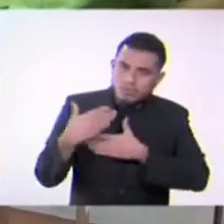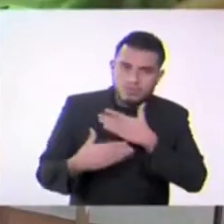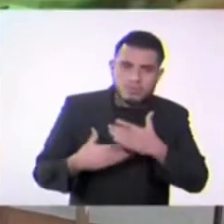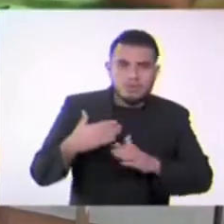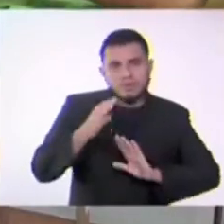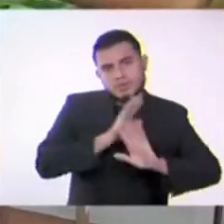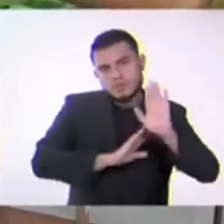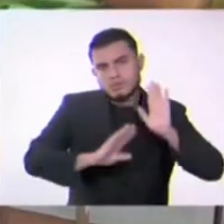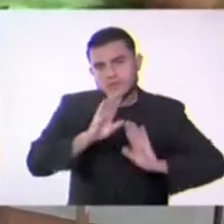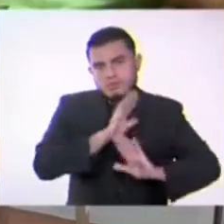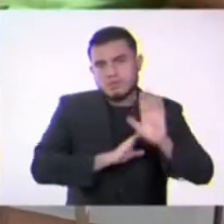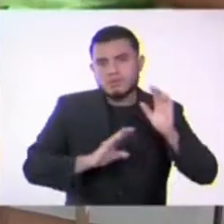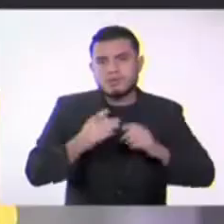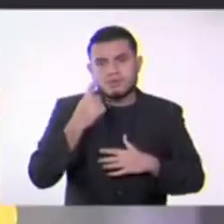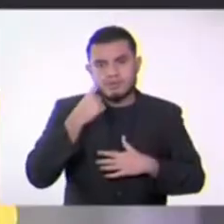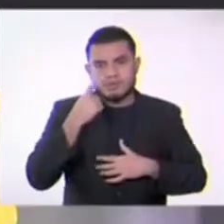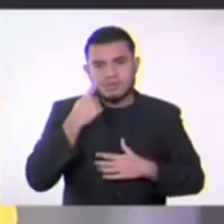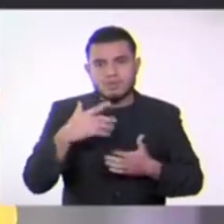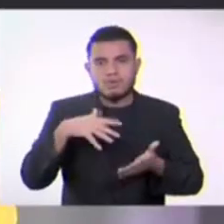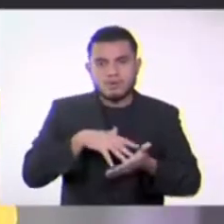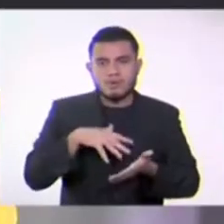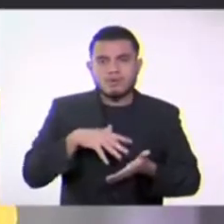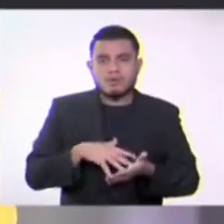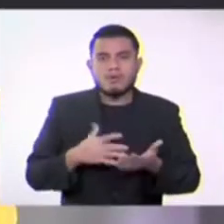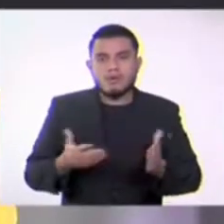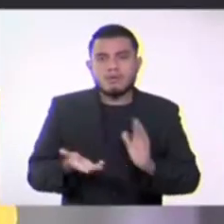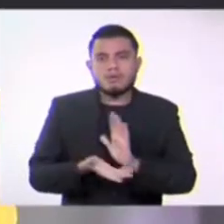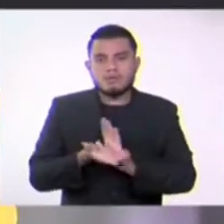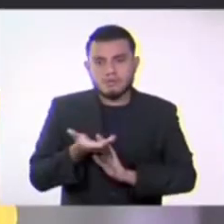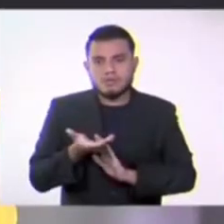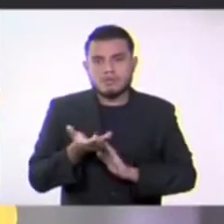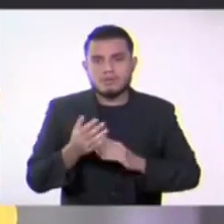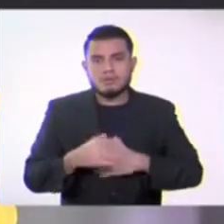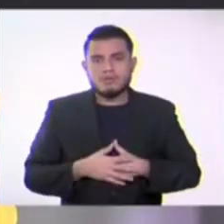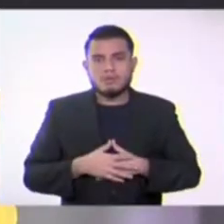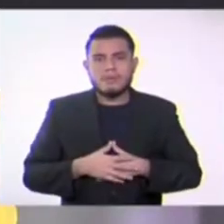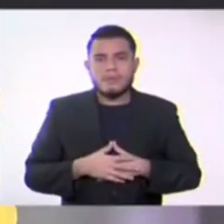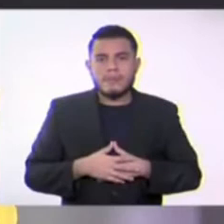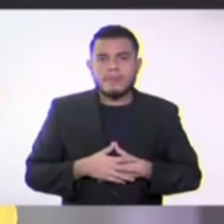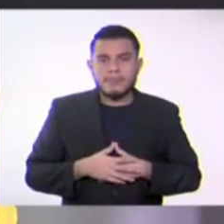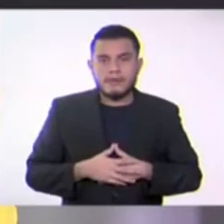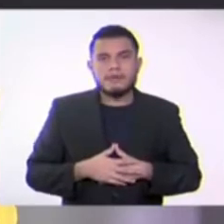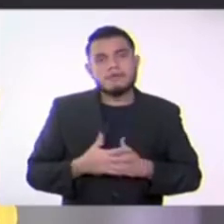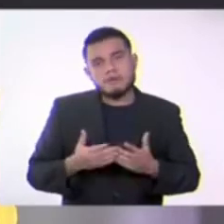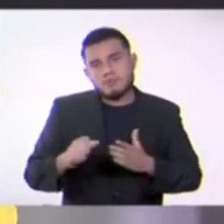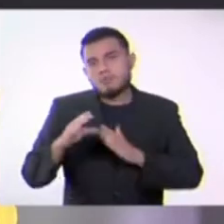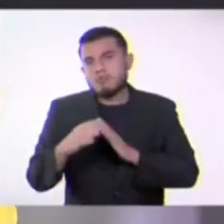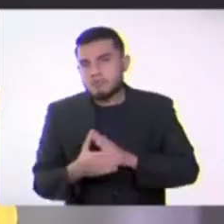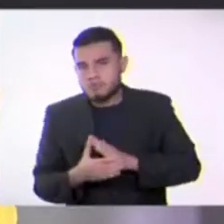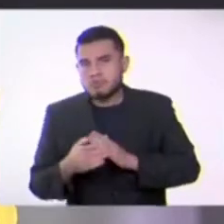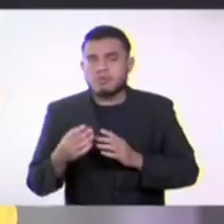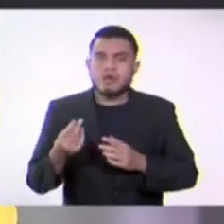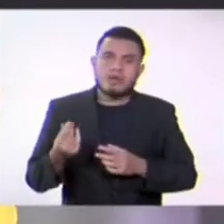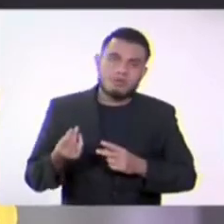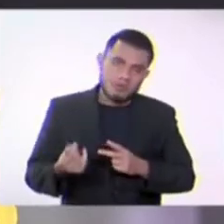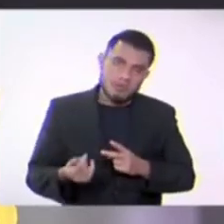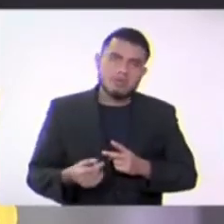proceso histórico en donde los pueblos justamente han desarrollado rasgos culturales, rasgos